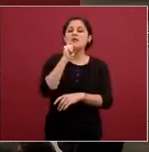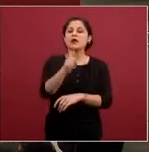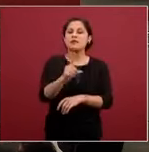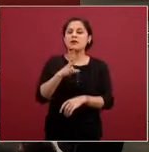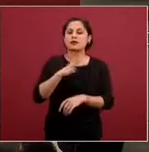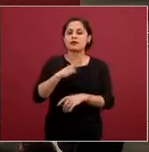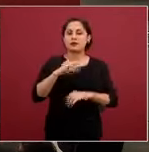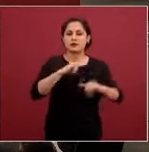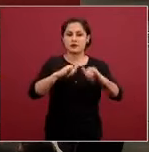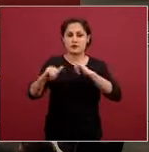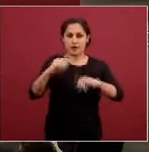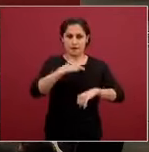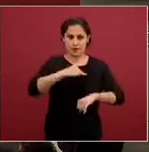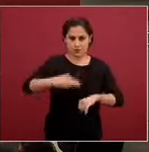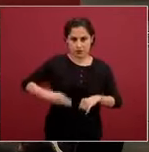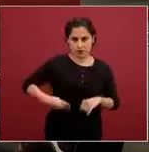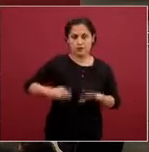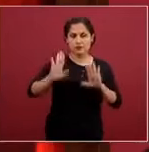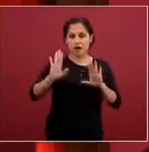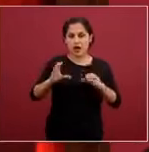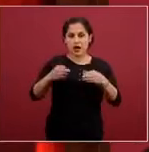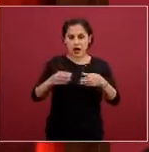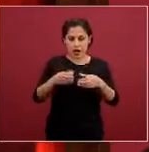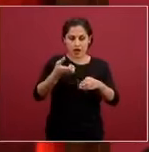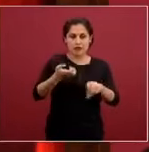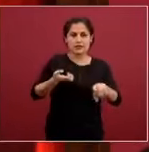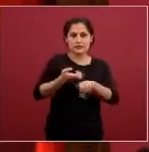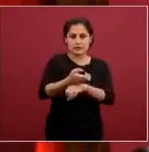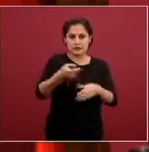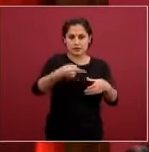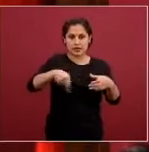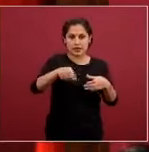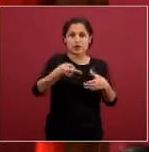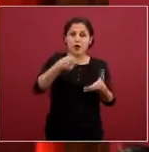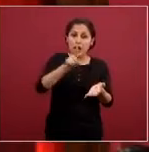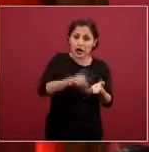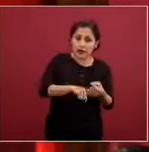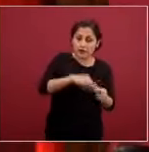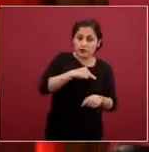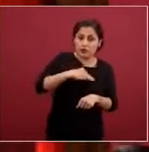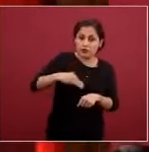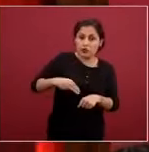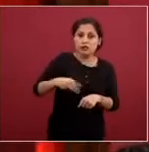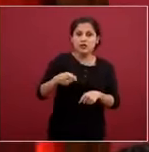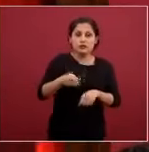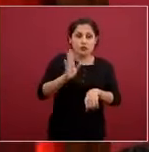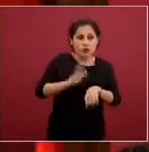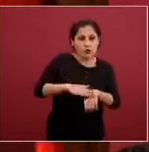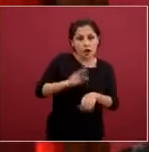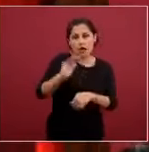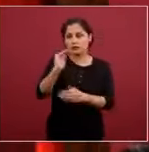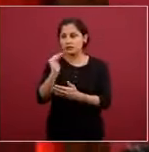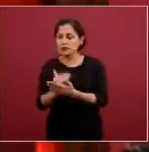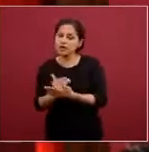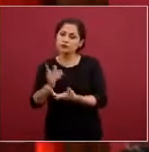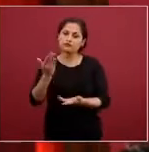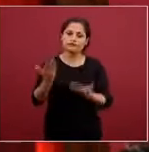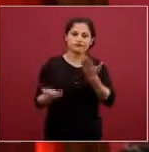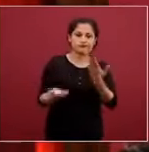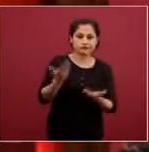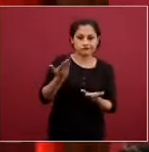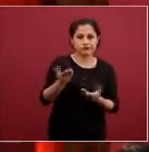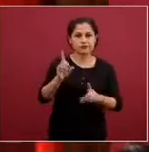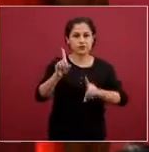la puntualidad al interior de cada entidad federativa de dónde está concentrada la transmisión, si es dispersa para la entidad